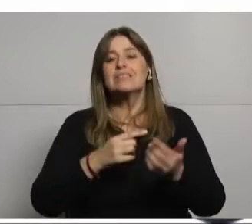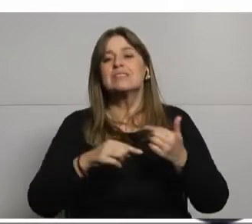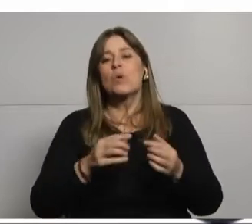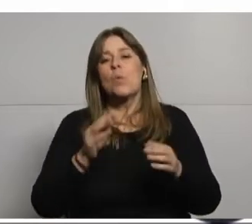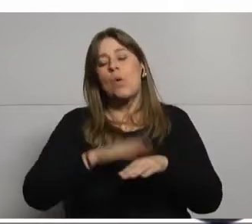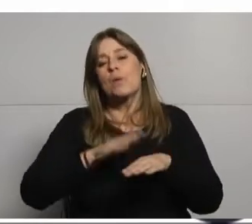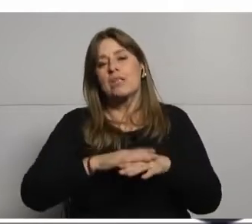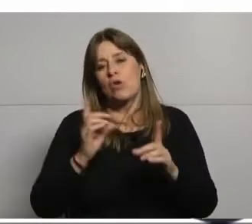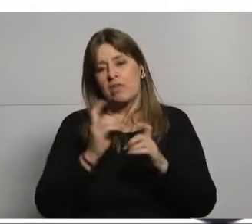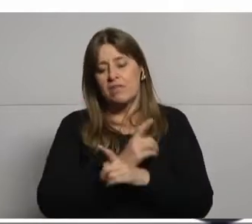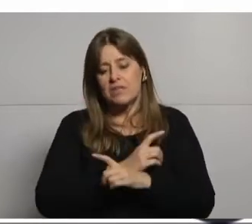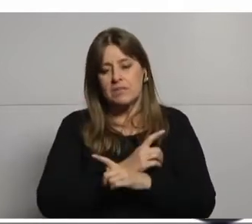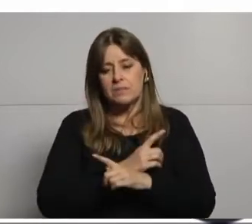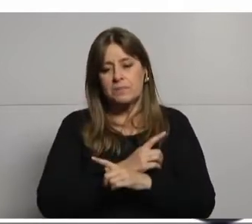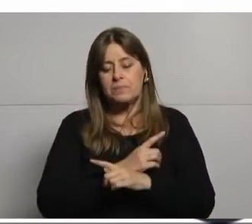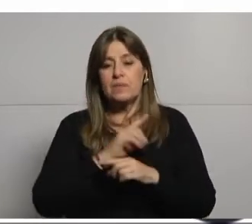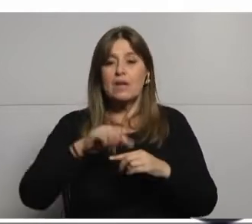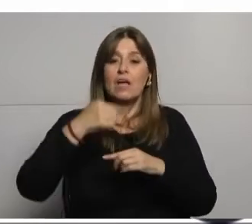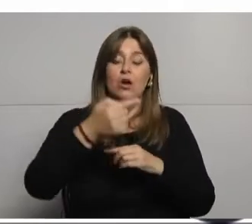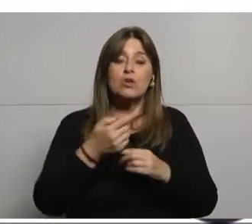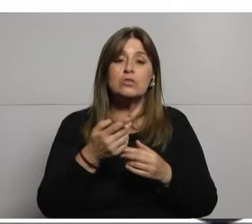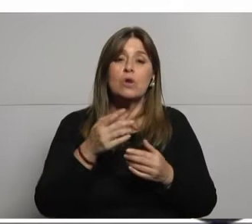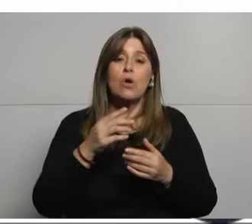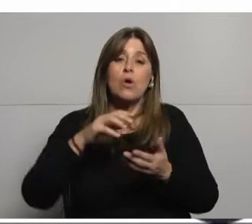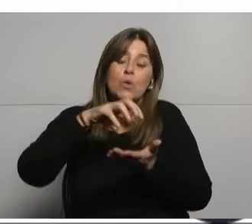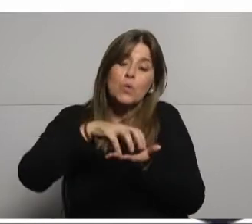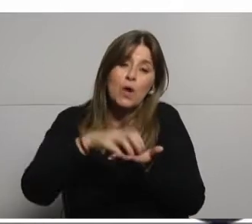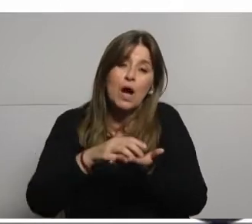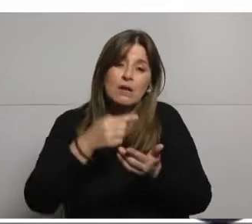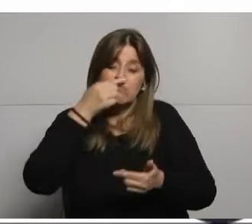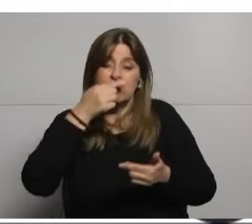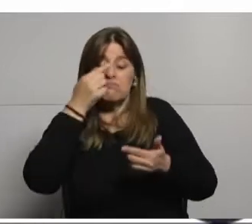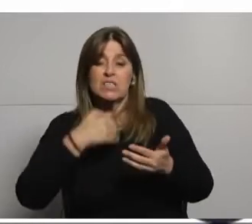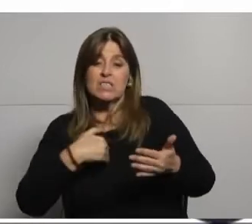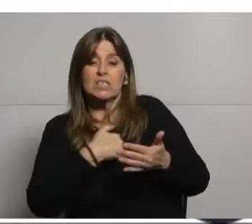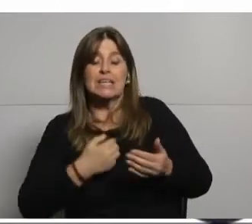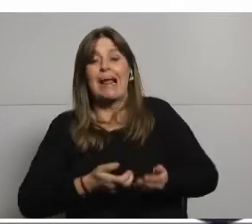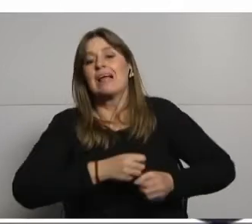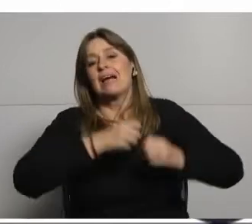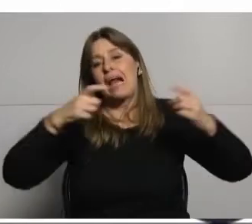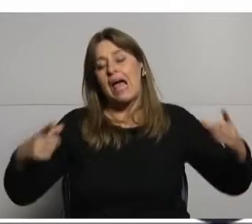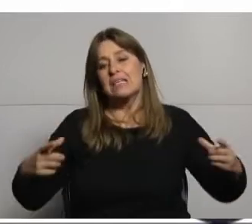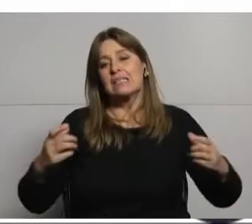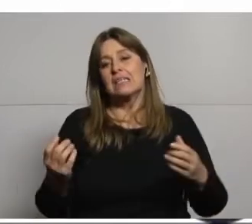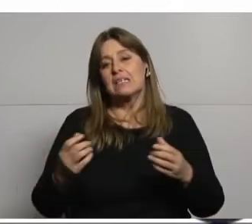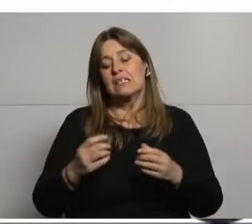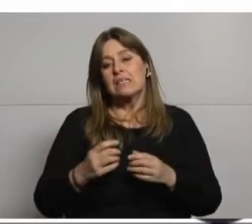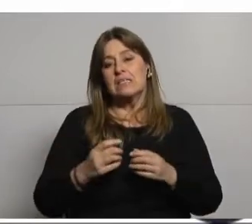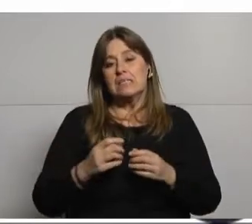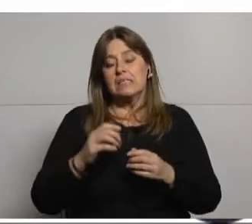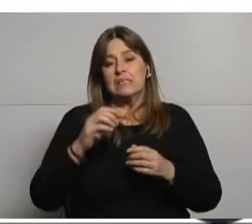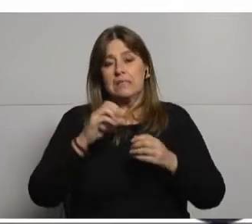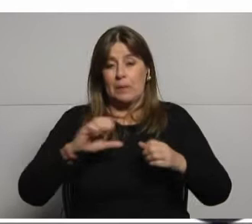complejo. Y también del otro lado es interesante este rol que hoy las grandes corporaciones, y con esto voy a